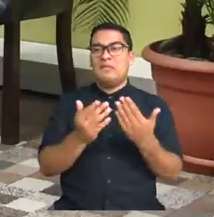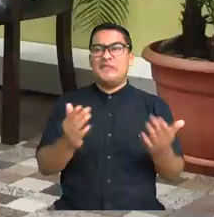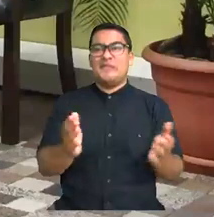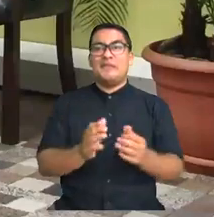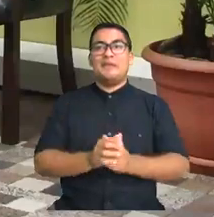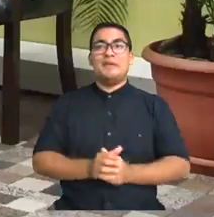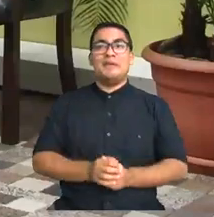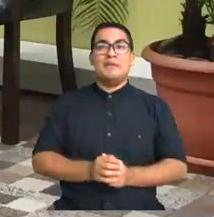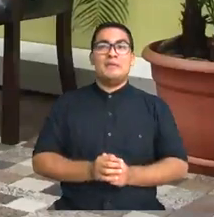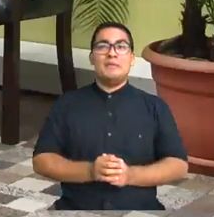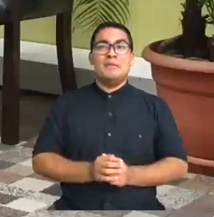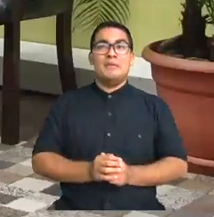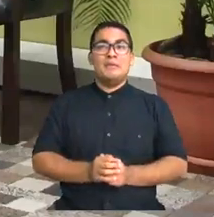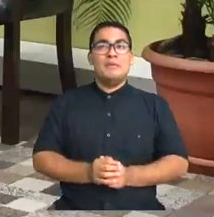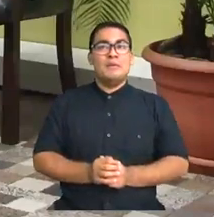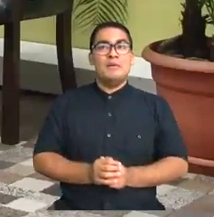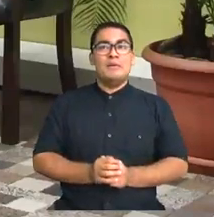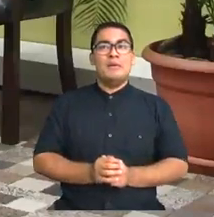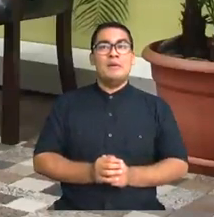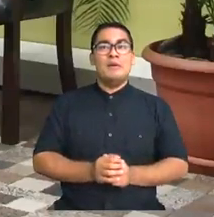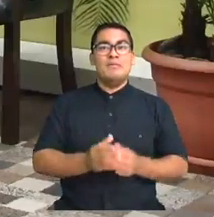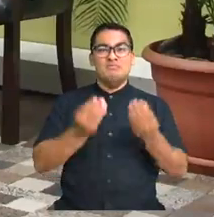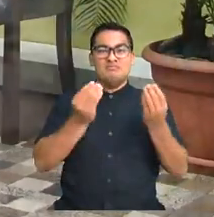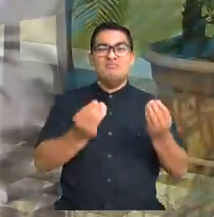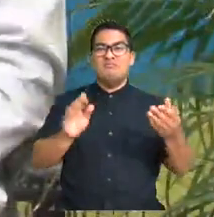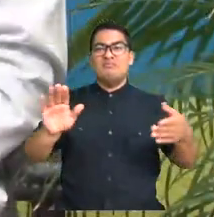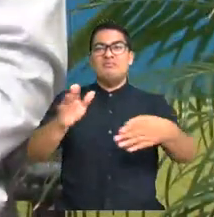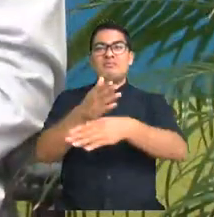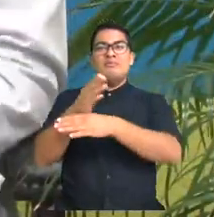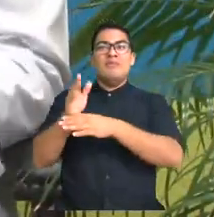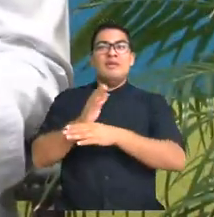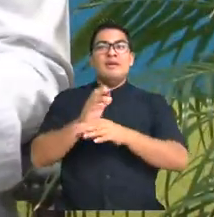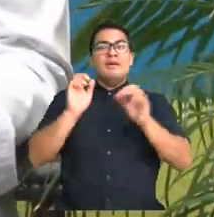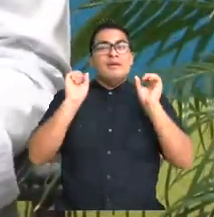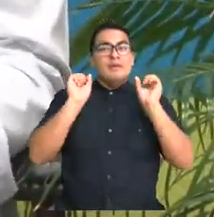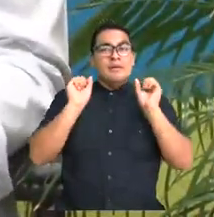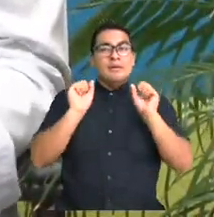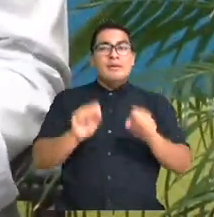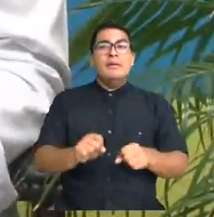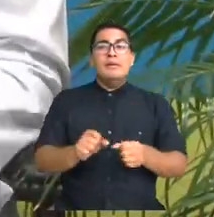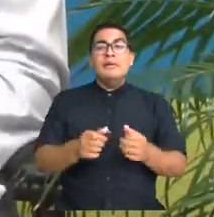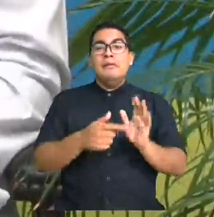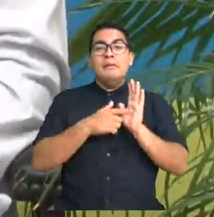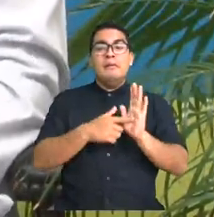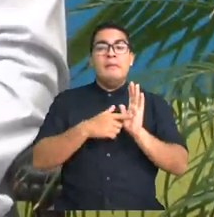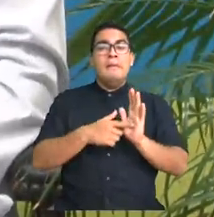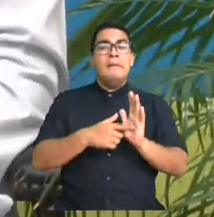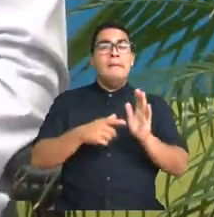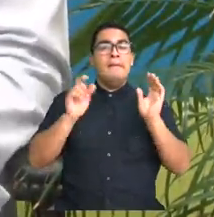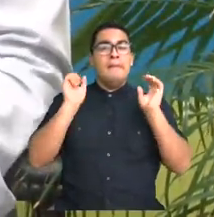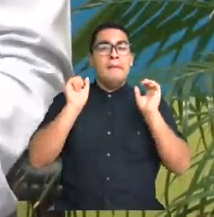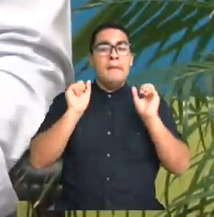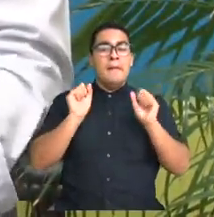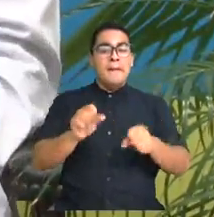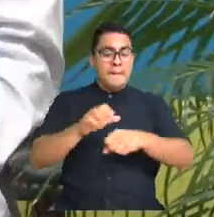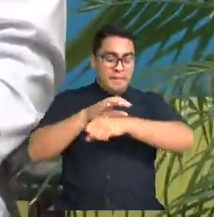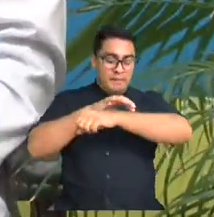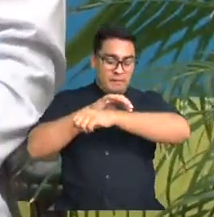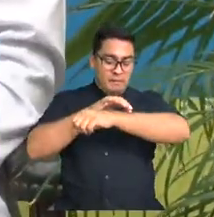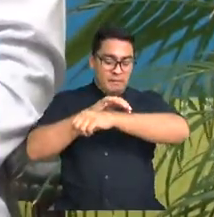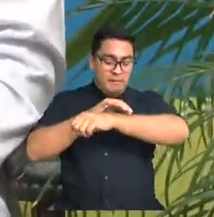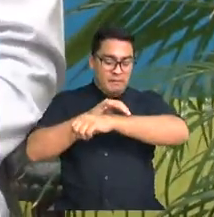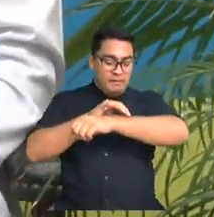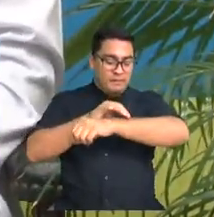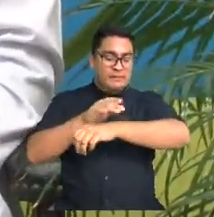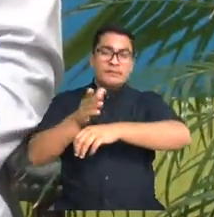porque menospreciamos muchas veces muchos signos que pueden estar que se pueden desarrollar en la piel y que no habla de